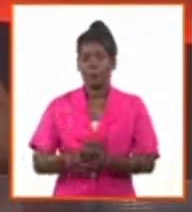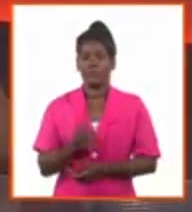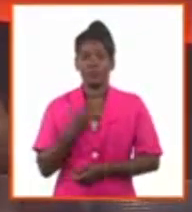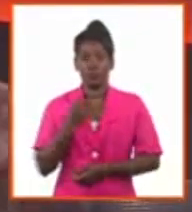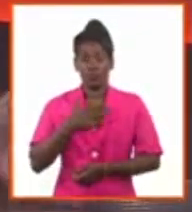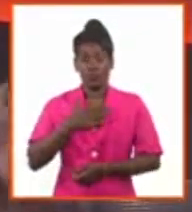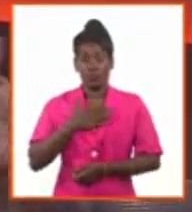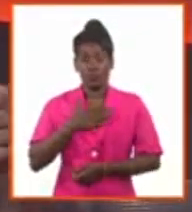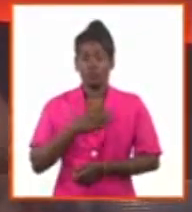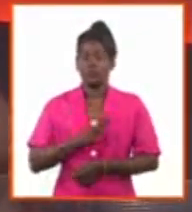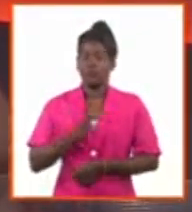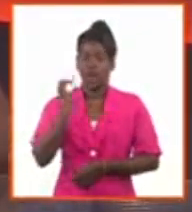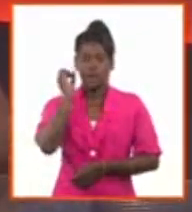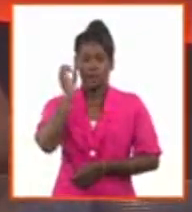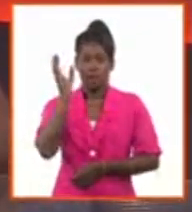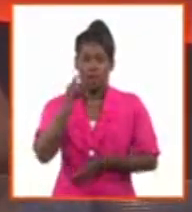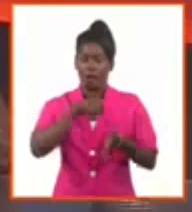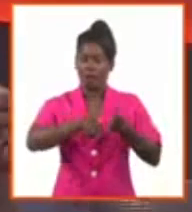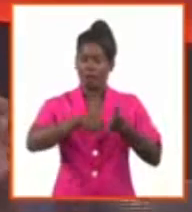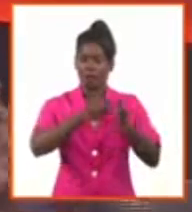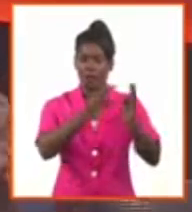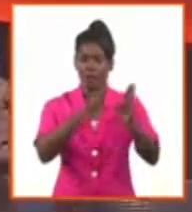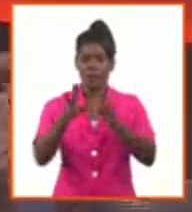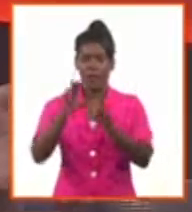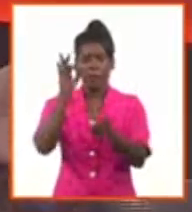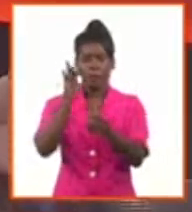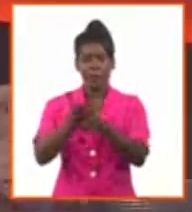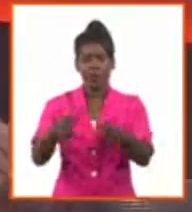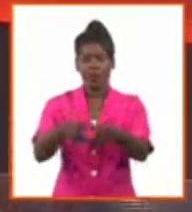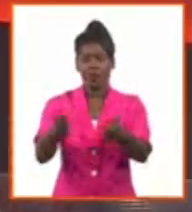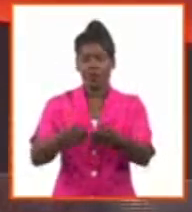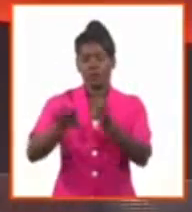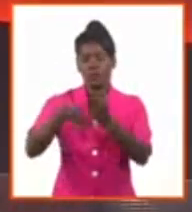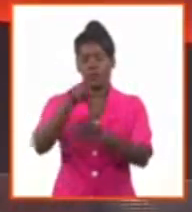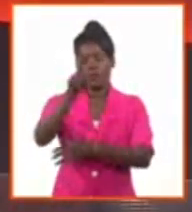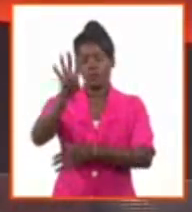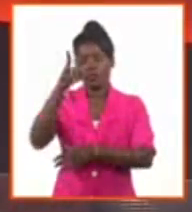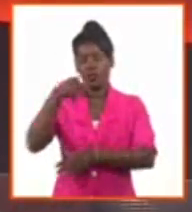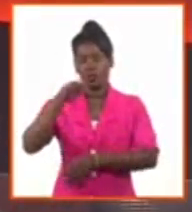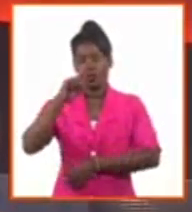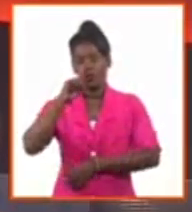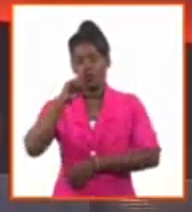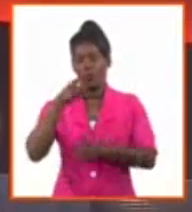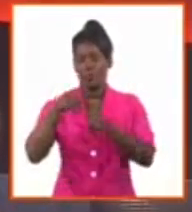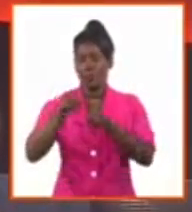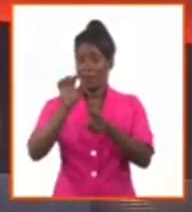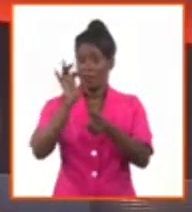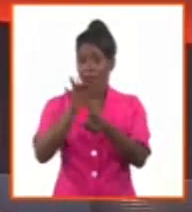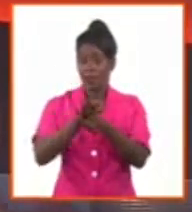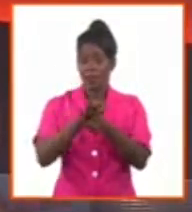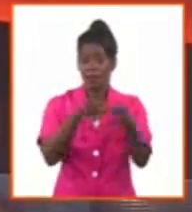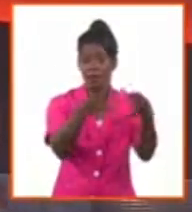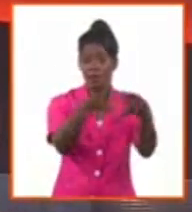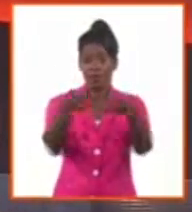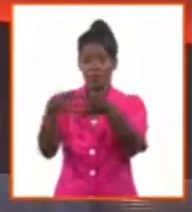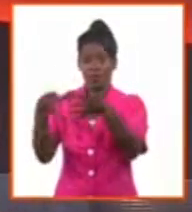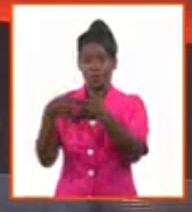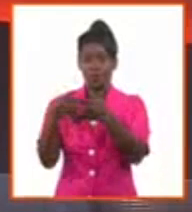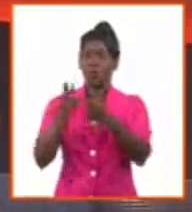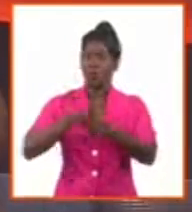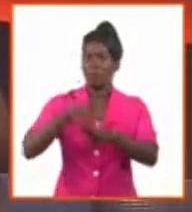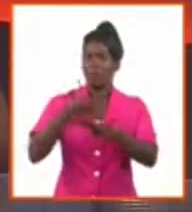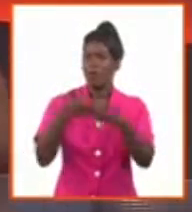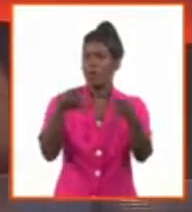un congreso que va a empezar a partir del día 14 de junio y se estará desarrollando a nivel de brigada hasta el día 26.